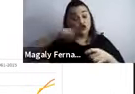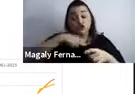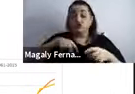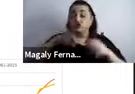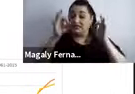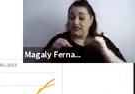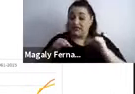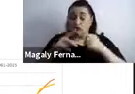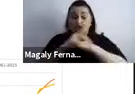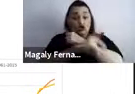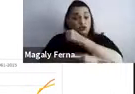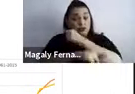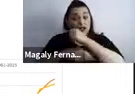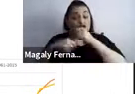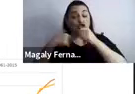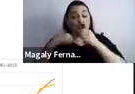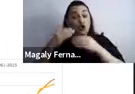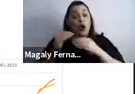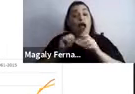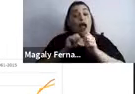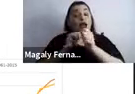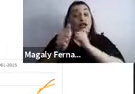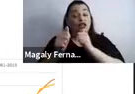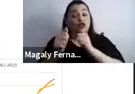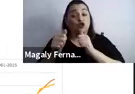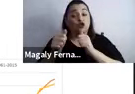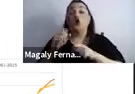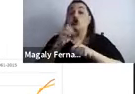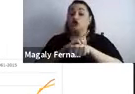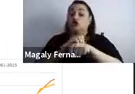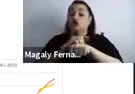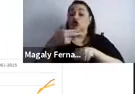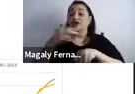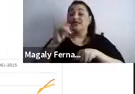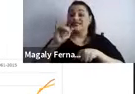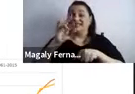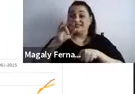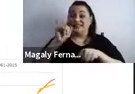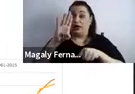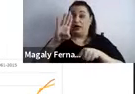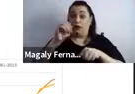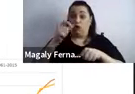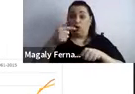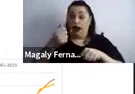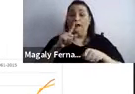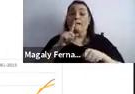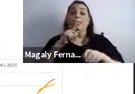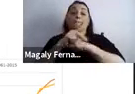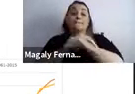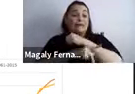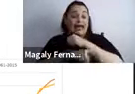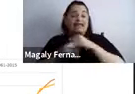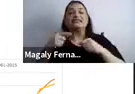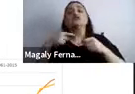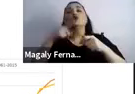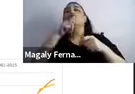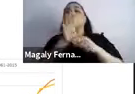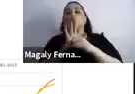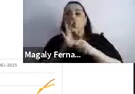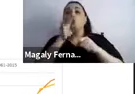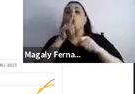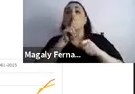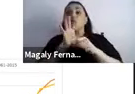como ya adelantó en la primera conferencia el doctor Chiriboga, de países que cumplían 3 criterios: criterios de bienestar, medido